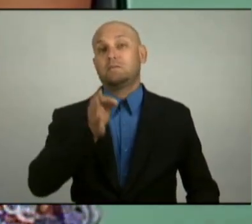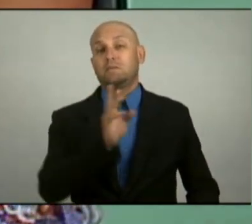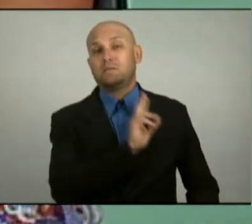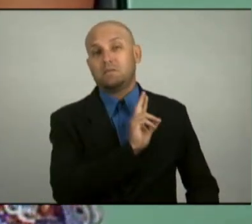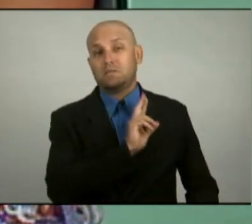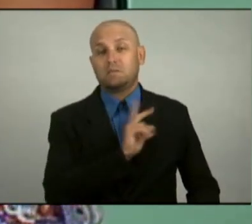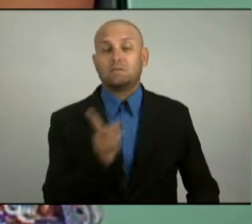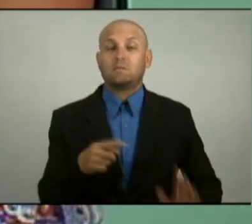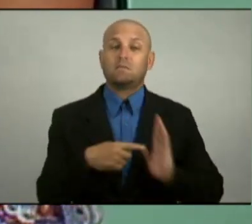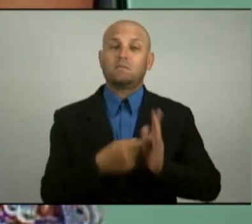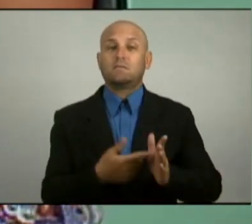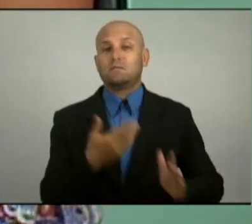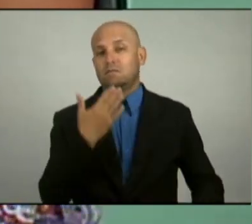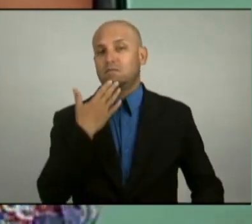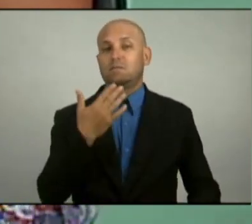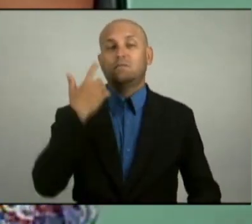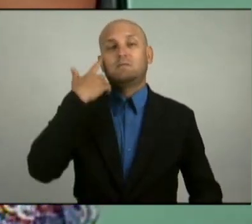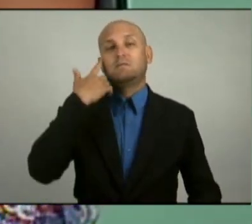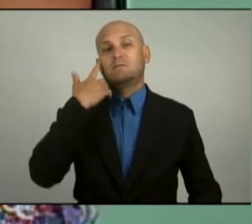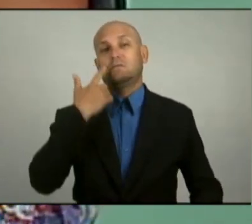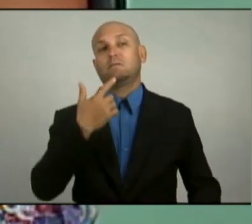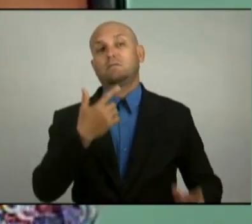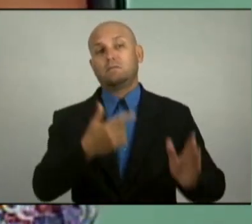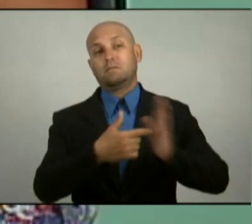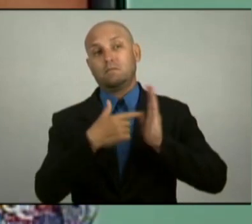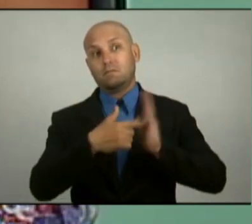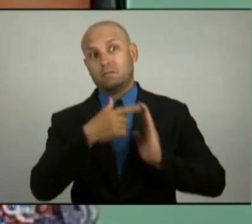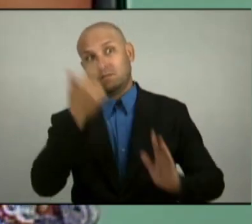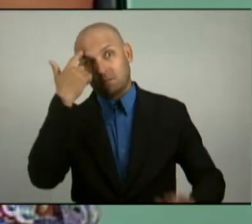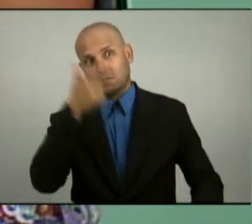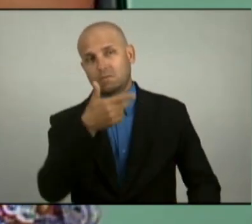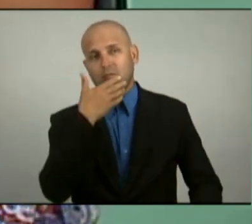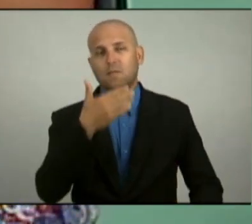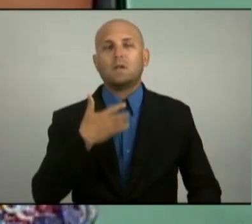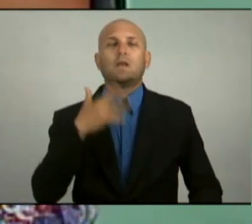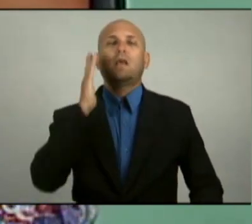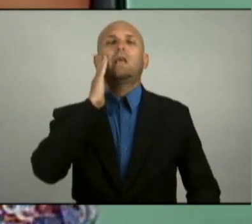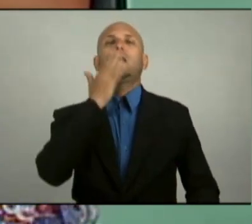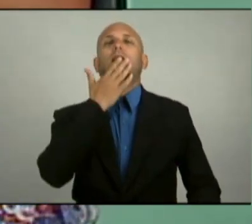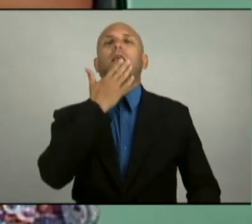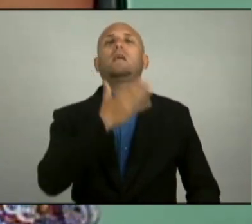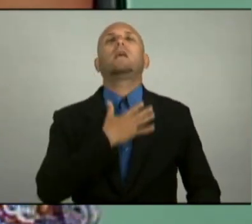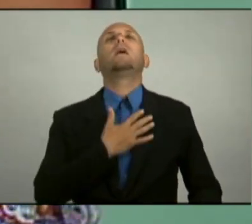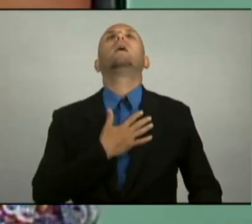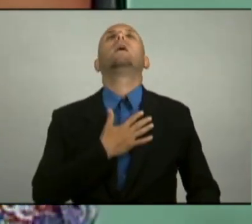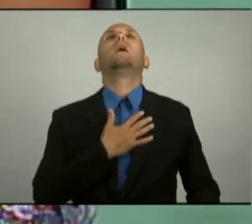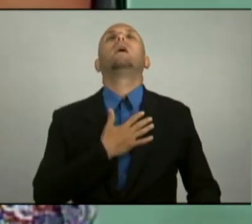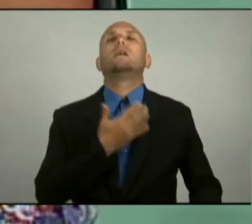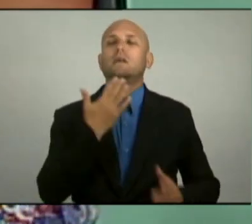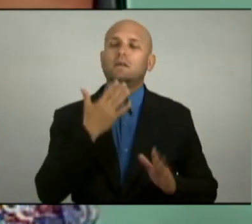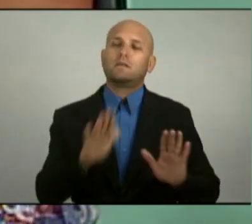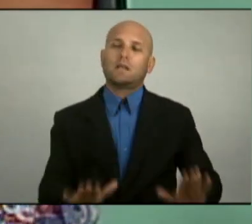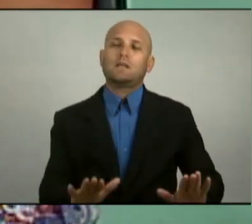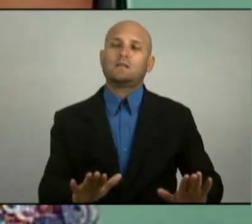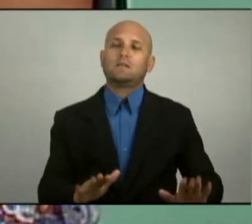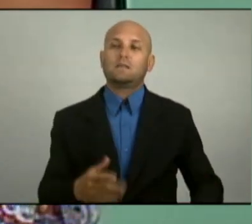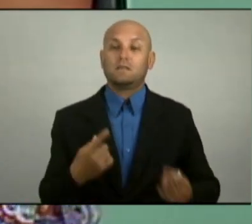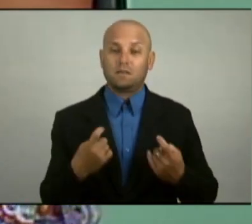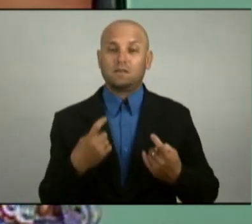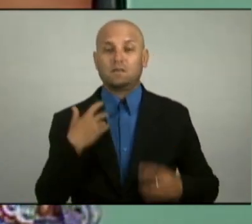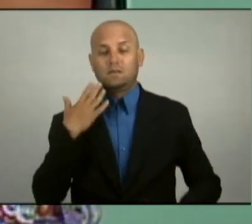recomendaciones para tener un buen descanso que significa dormir bien descansar lo que